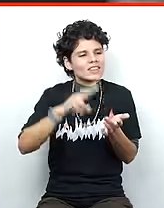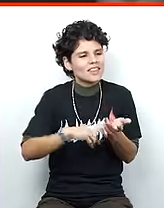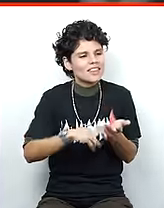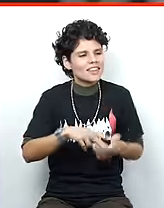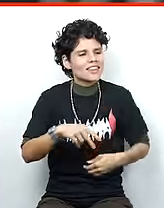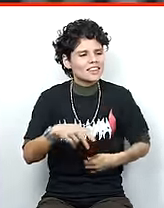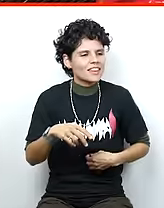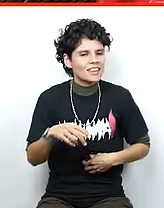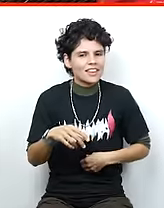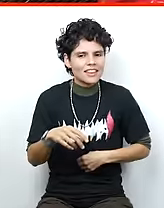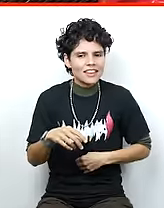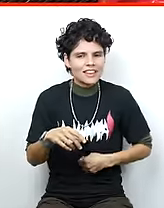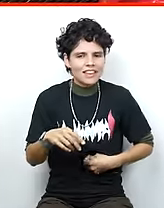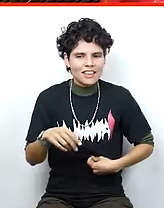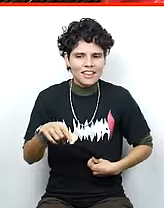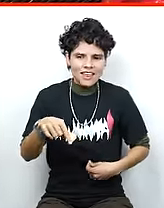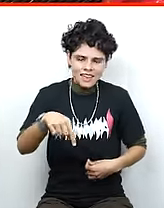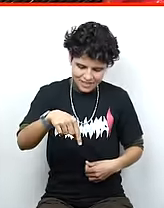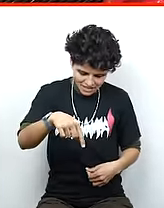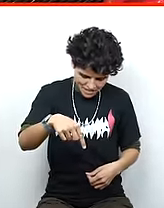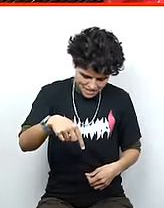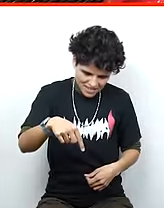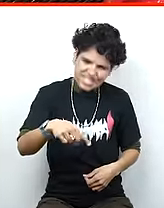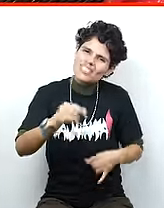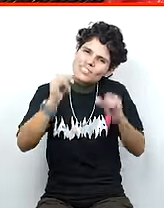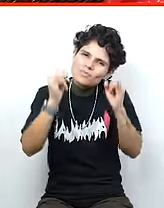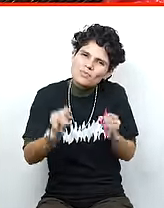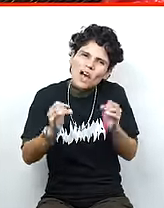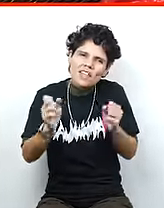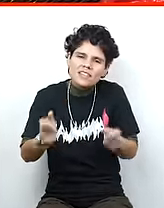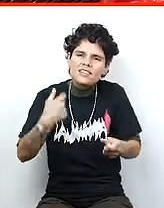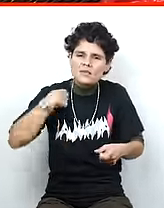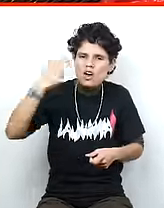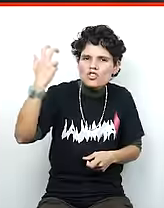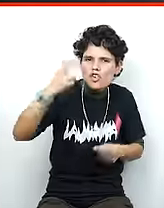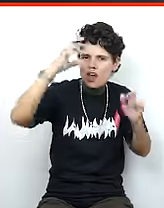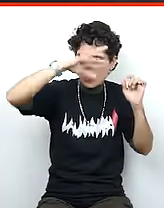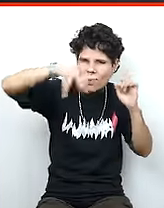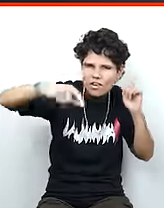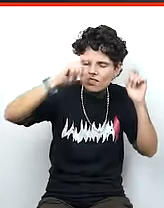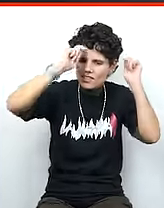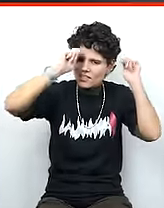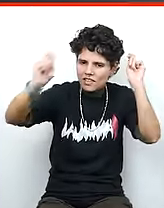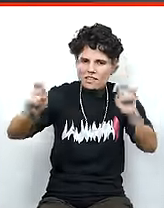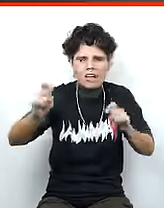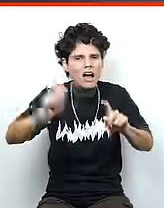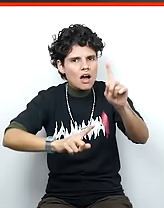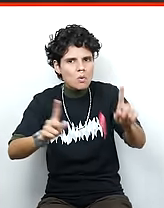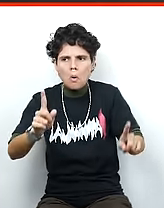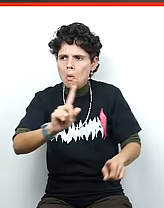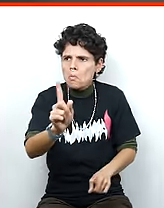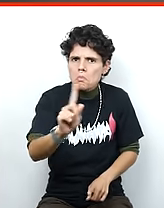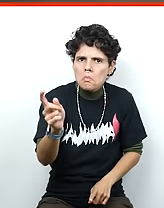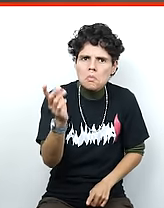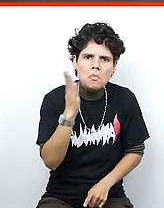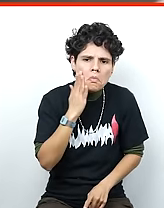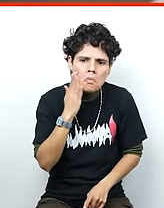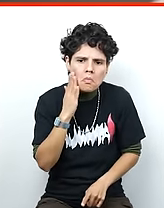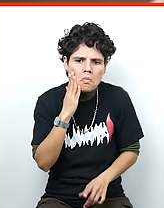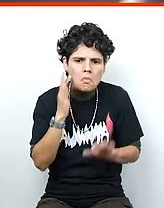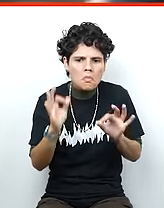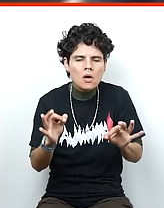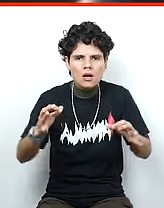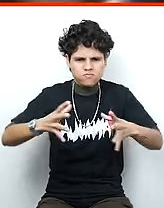mente, ya aquí un huevo me puede faltar el respeto, me pueden quitar el gorro, me lo pueden robar, así, no sé, pensando brígido, y no, nadie me sacó el